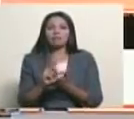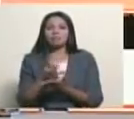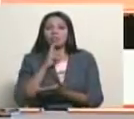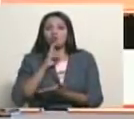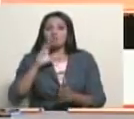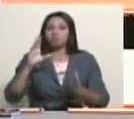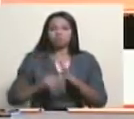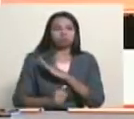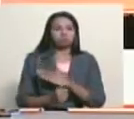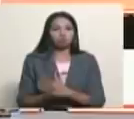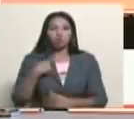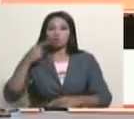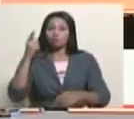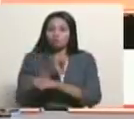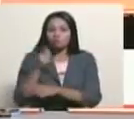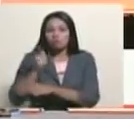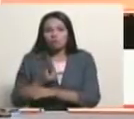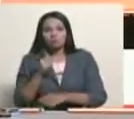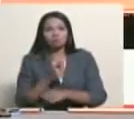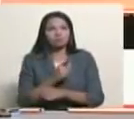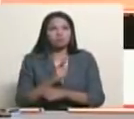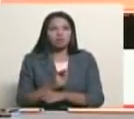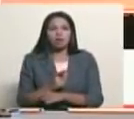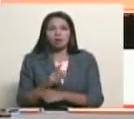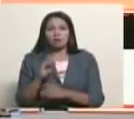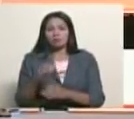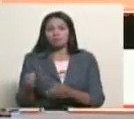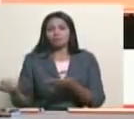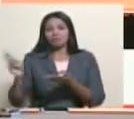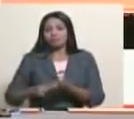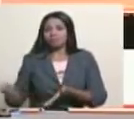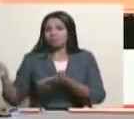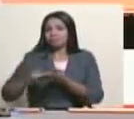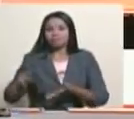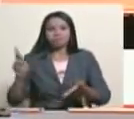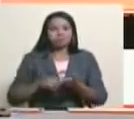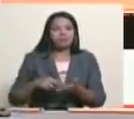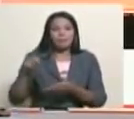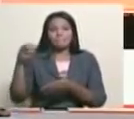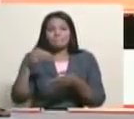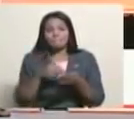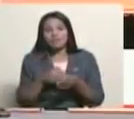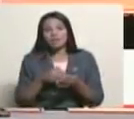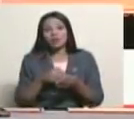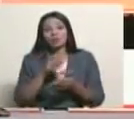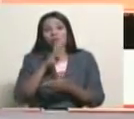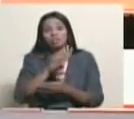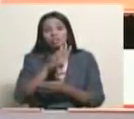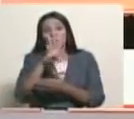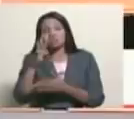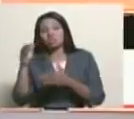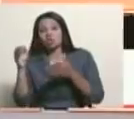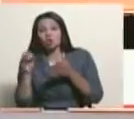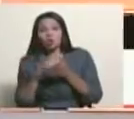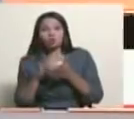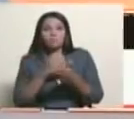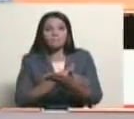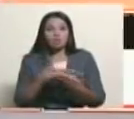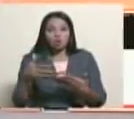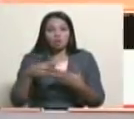El caso que yo he denunciado, Euroclear, 1.400 millones de dólares que estaban contratados ya en